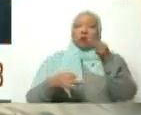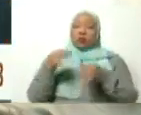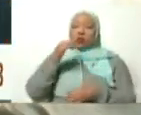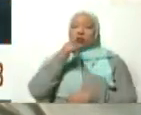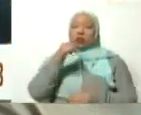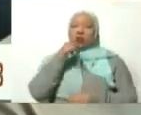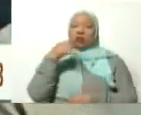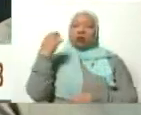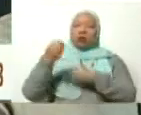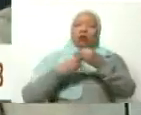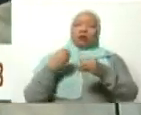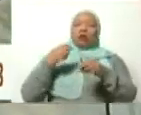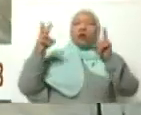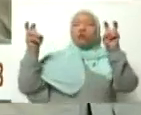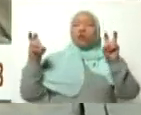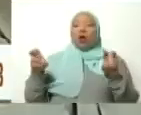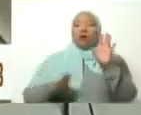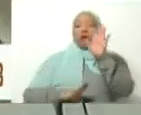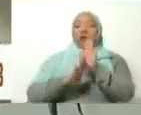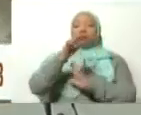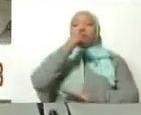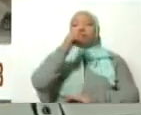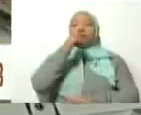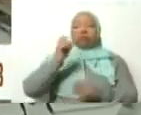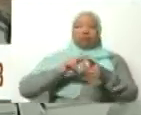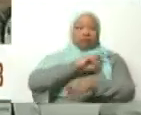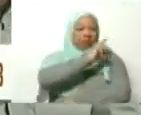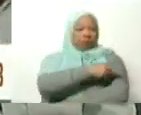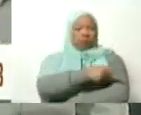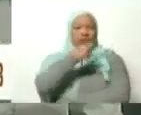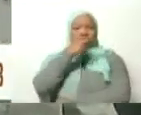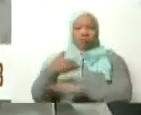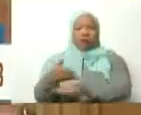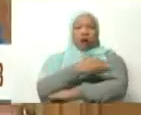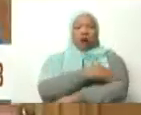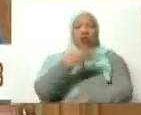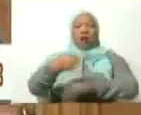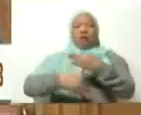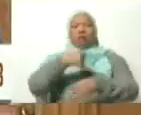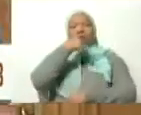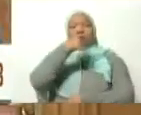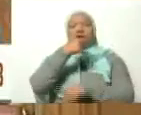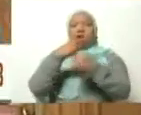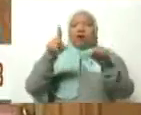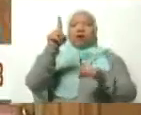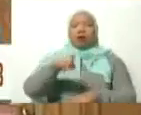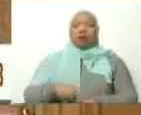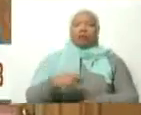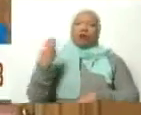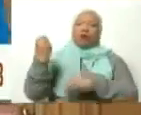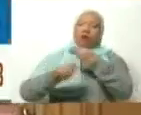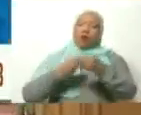al surgimiento de nuevos bloques de poder antihegemónicos, pero que también está dando sus coletazos en